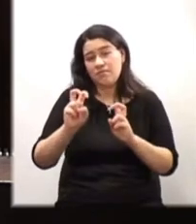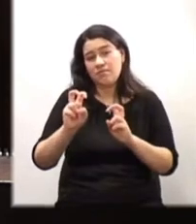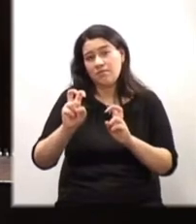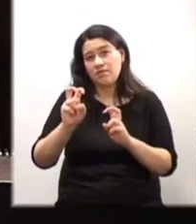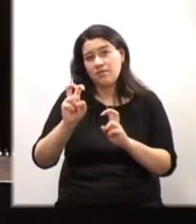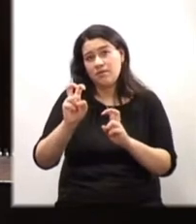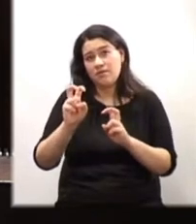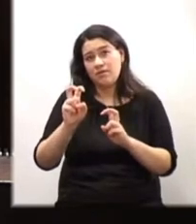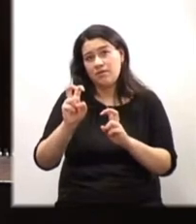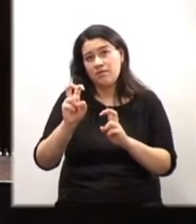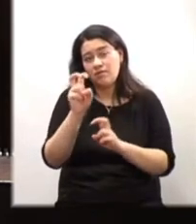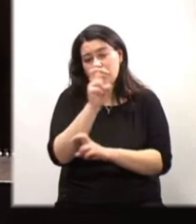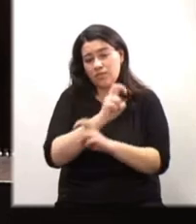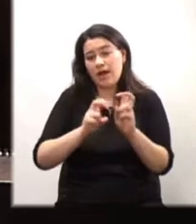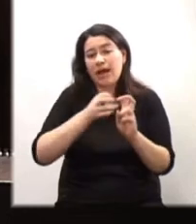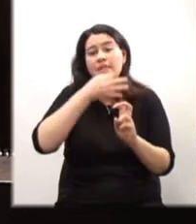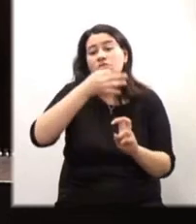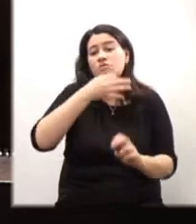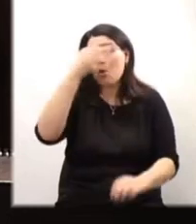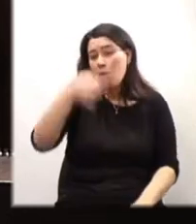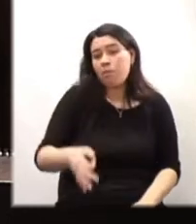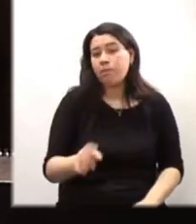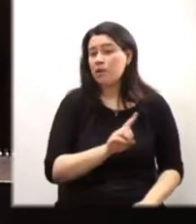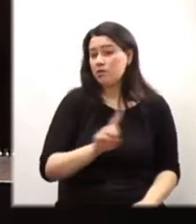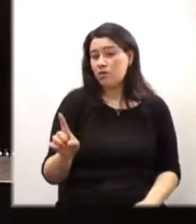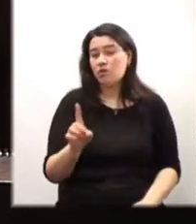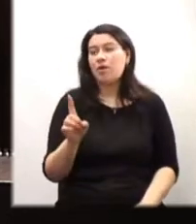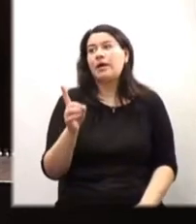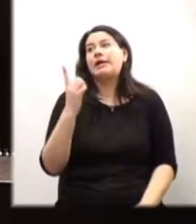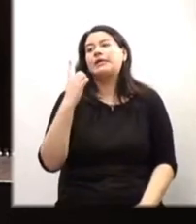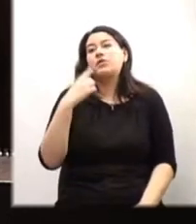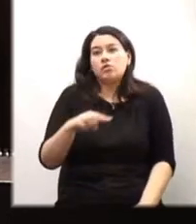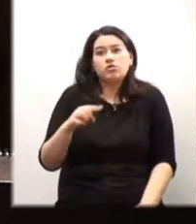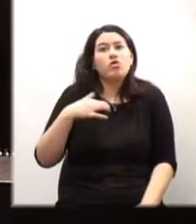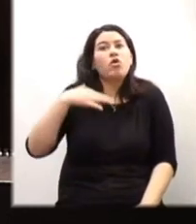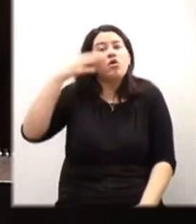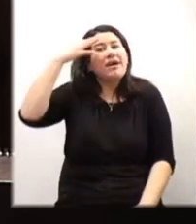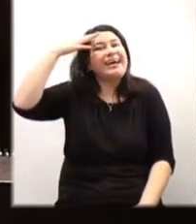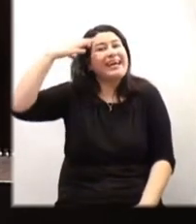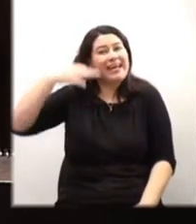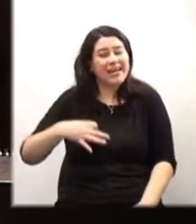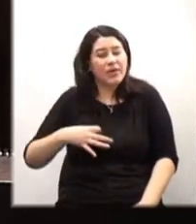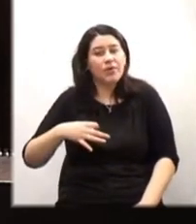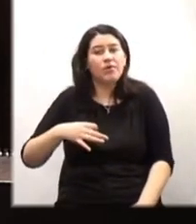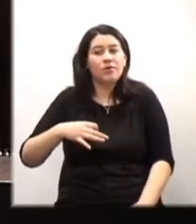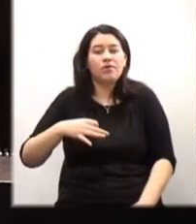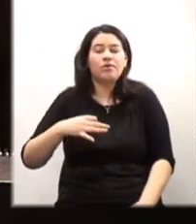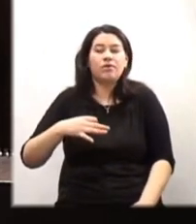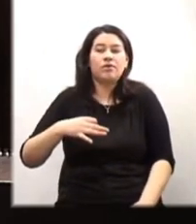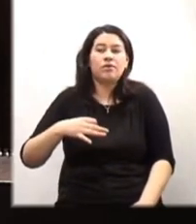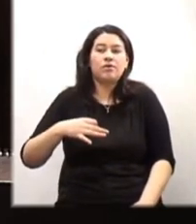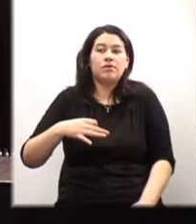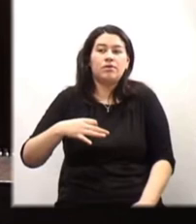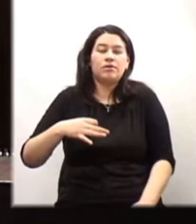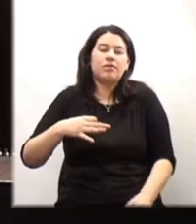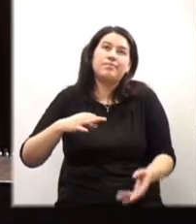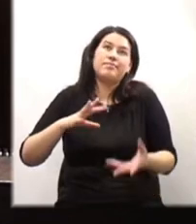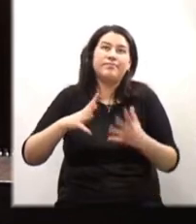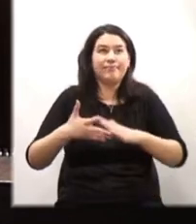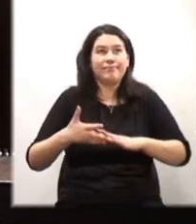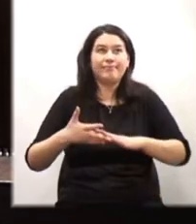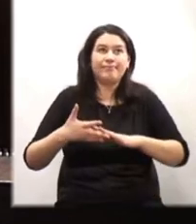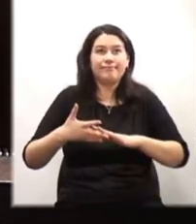que se pretende en el discurso que den. Y esto yo creo que tiene como trasfondo una